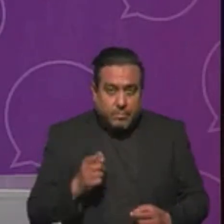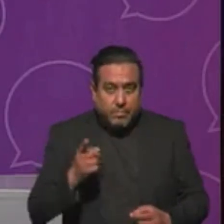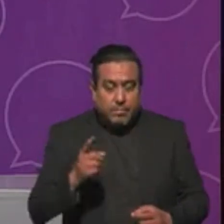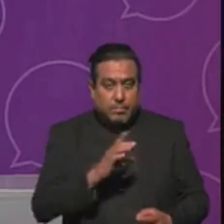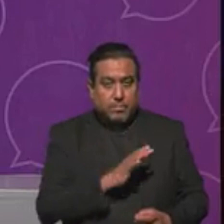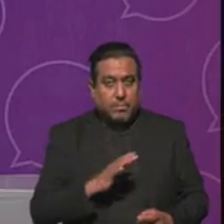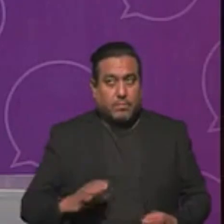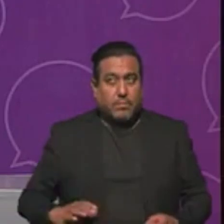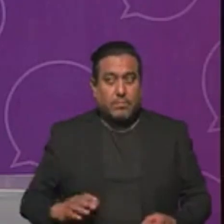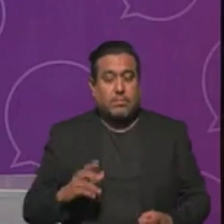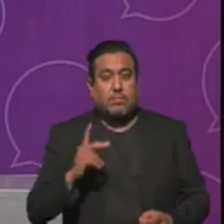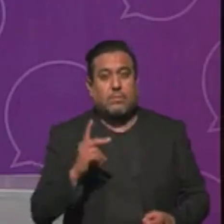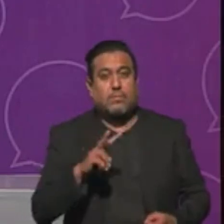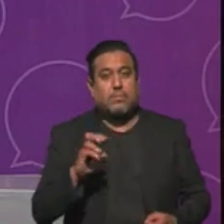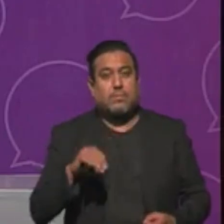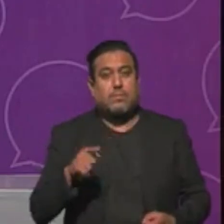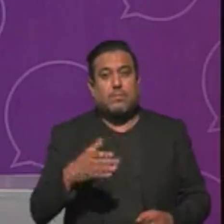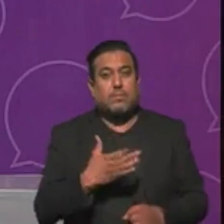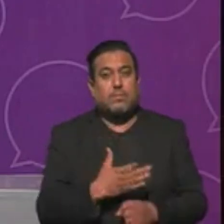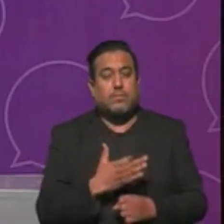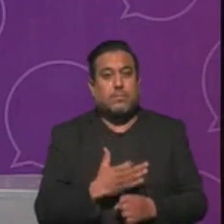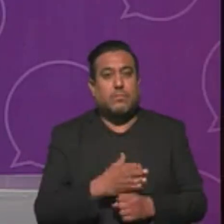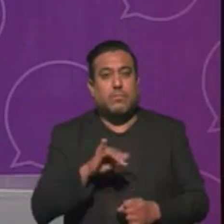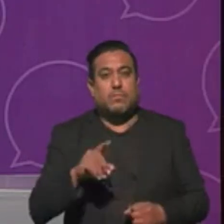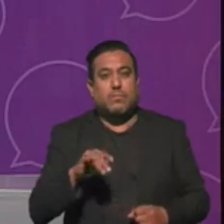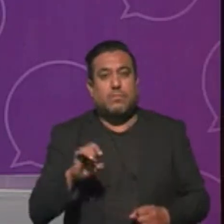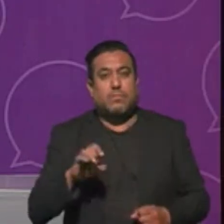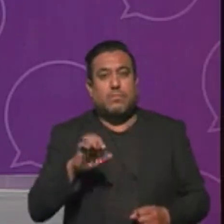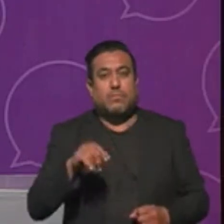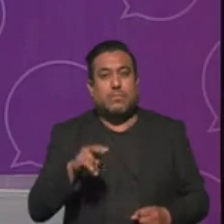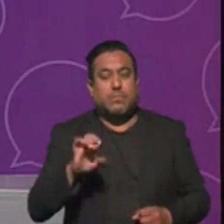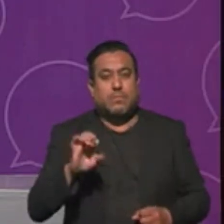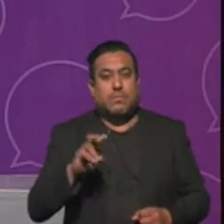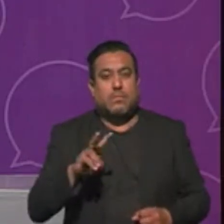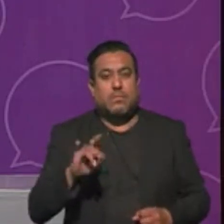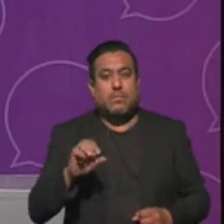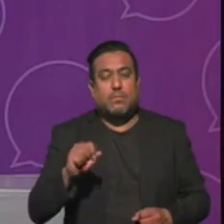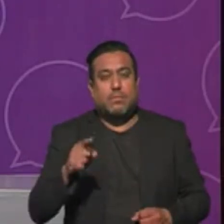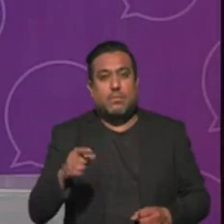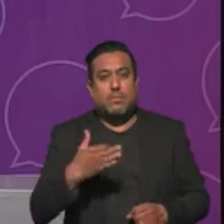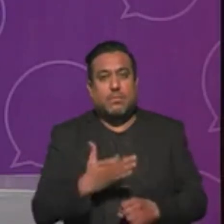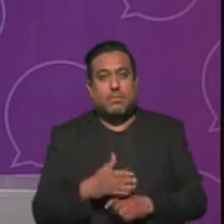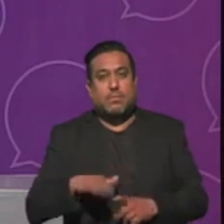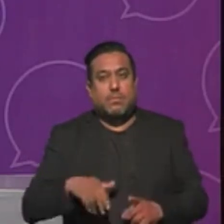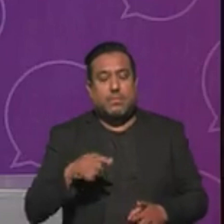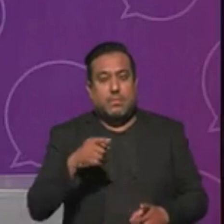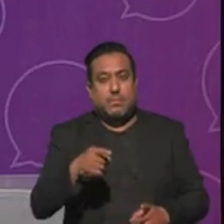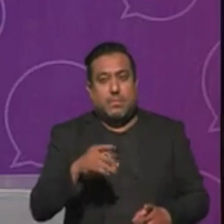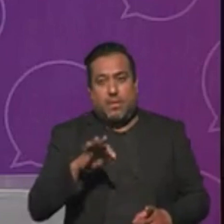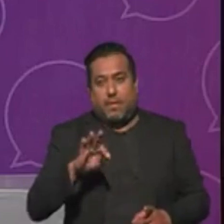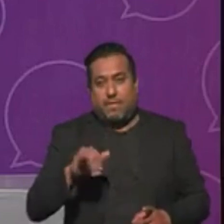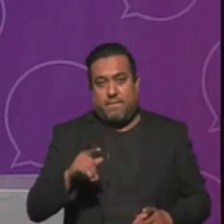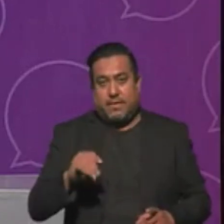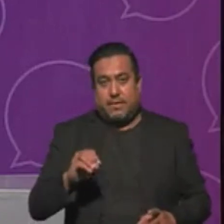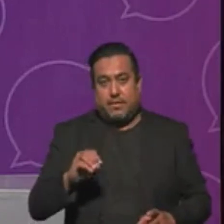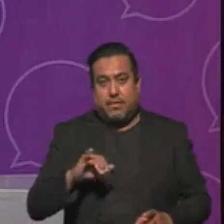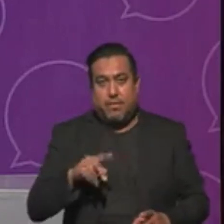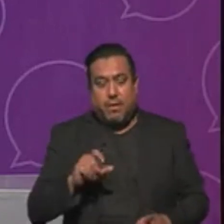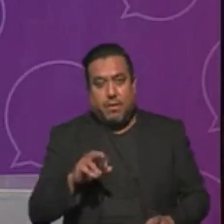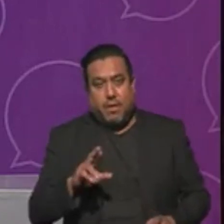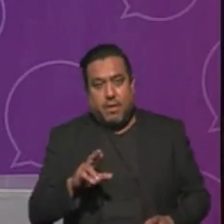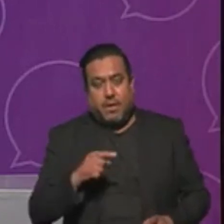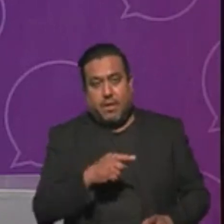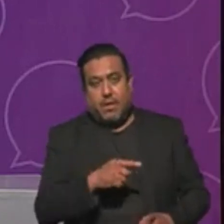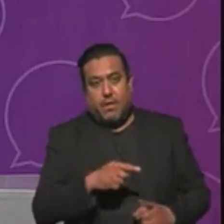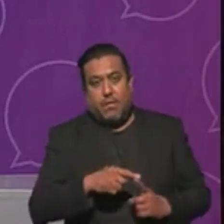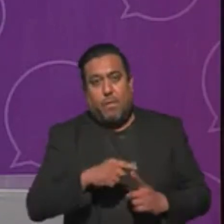candidato del partido verde ecologista de México Jorge Enrique Velázquez Centeno a lo que acaba de decir el candidato Francisco Javier Mendoza Márquez de la